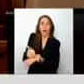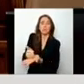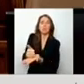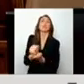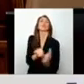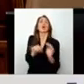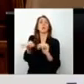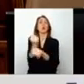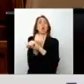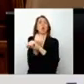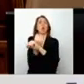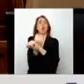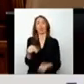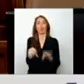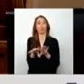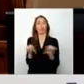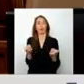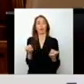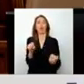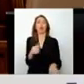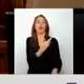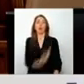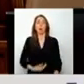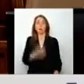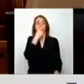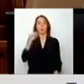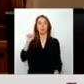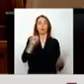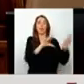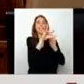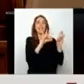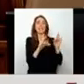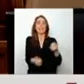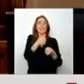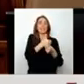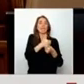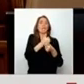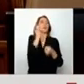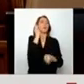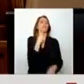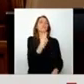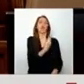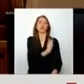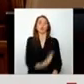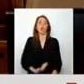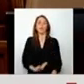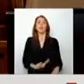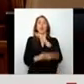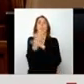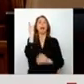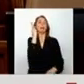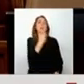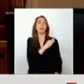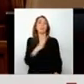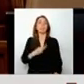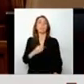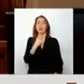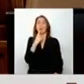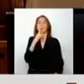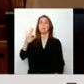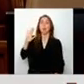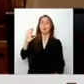disentir. Este gobierno ha nombrado vocera de gobierno a una ministra que prometía refundar carabineros por